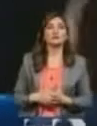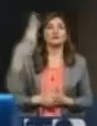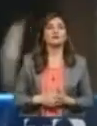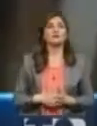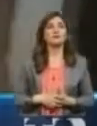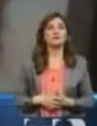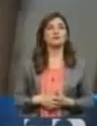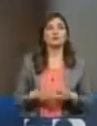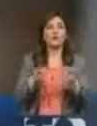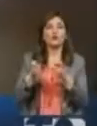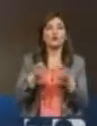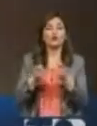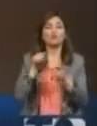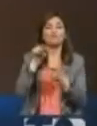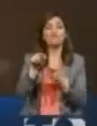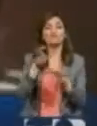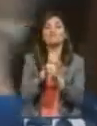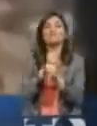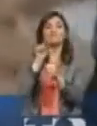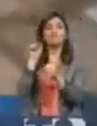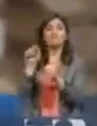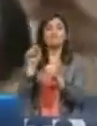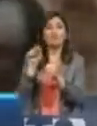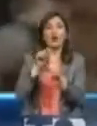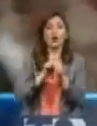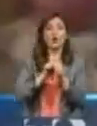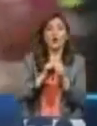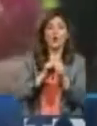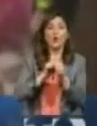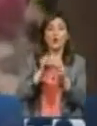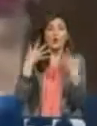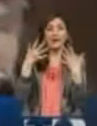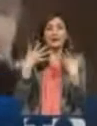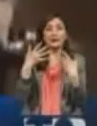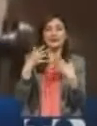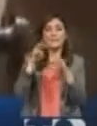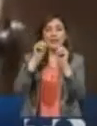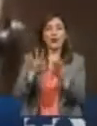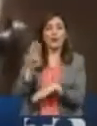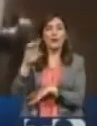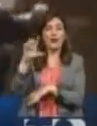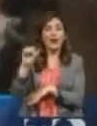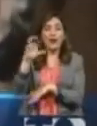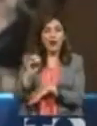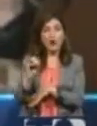La operación Impacto 109 se realizó en Guayaquil, Milagro, El Triunfo, Balao y Naranjal.